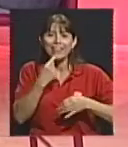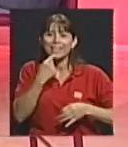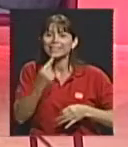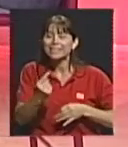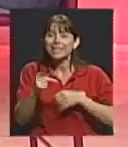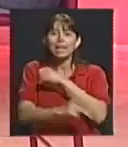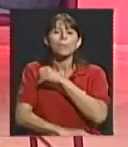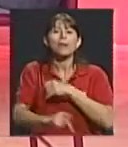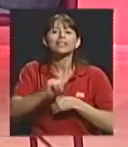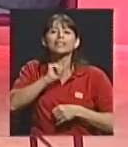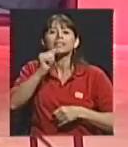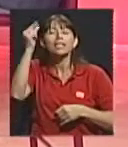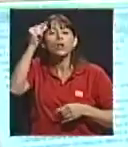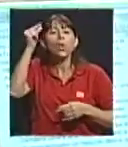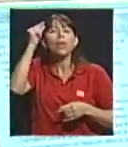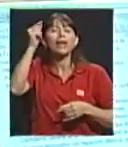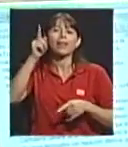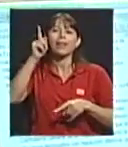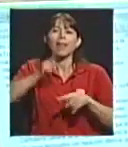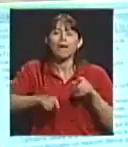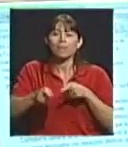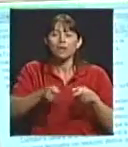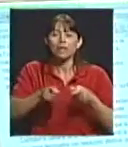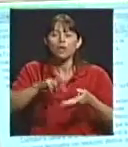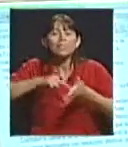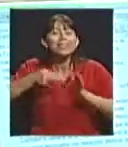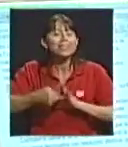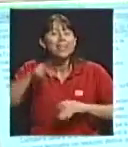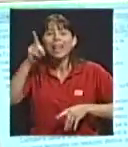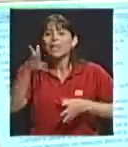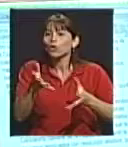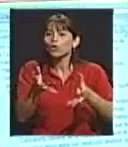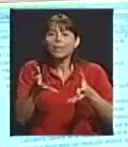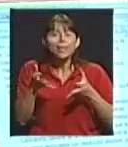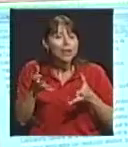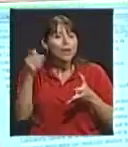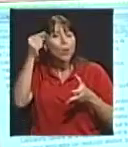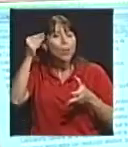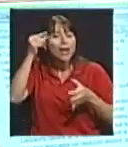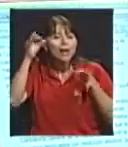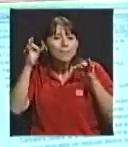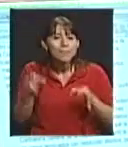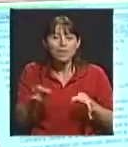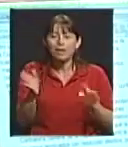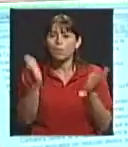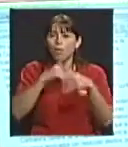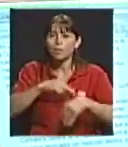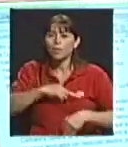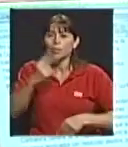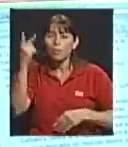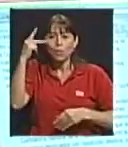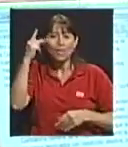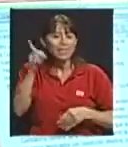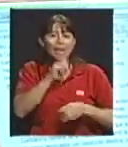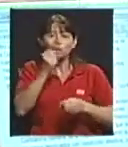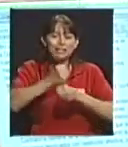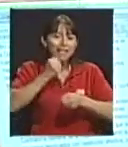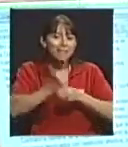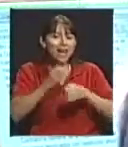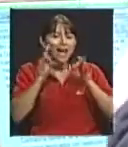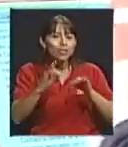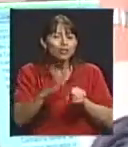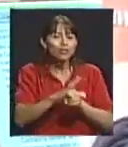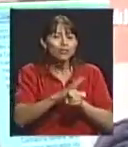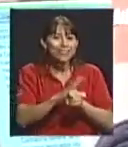ingobernable lo que pasa es que no se quiere gobernar bien no hay voluntad política no se está trabajando lo suficiente la